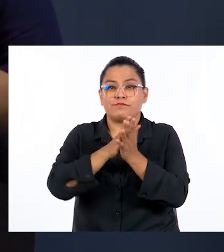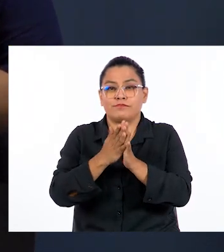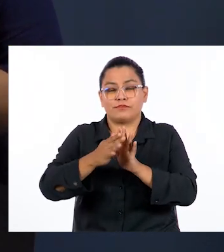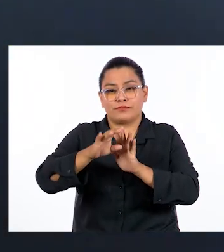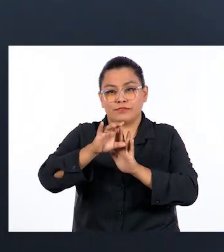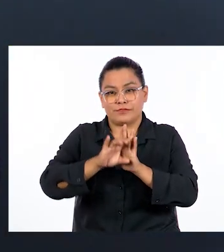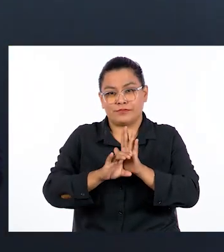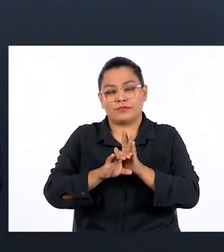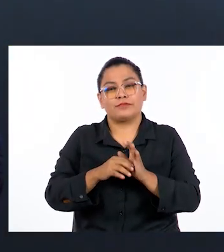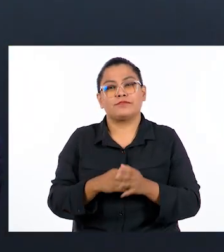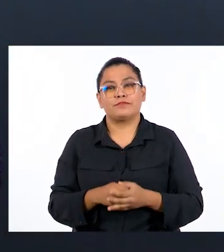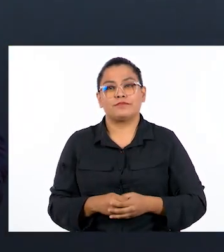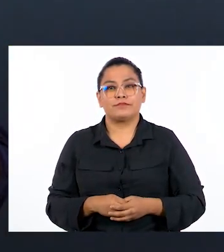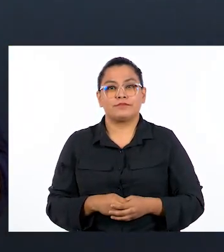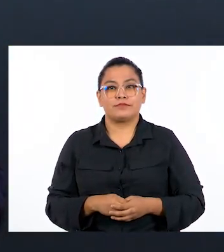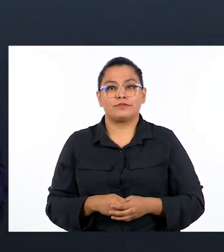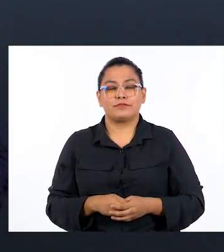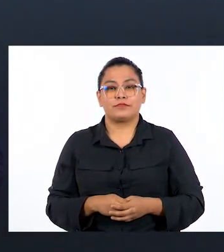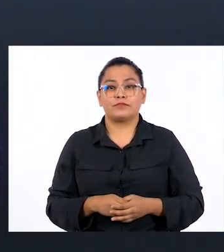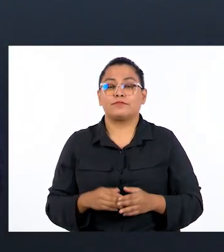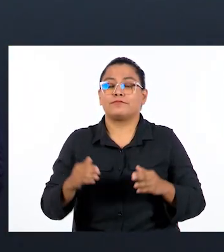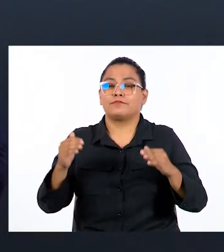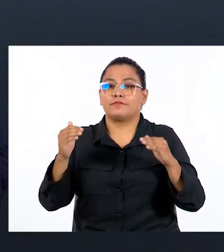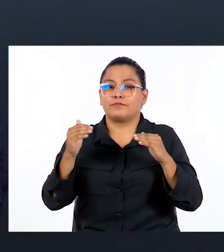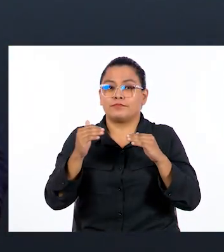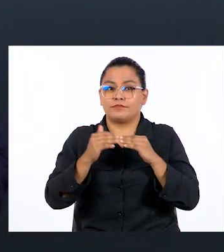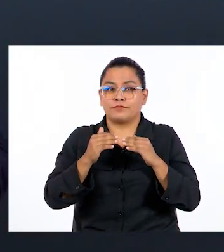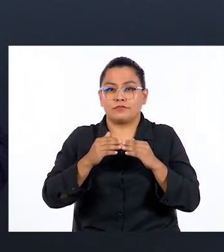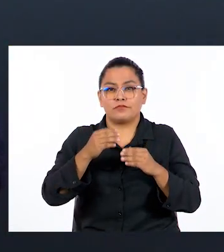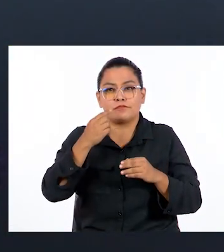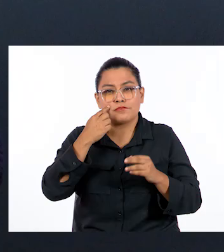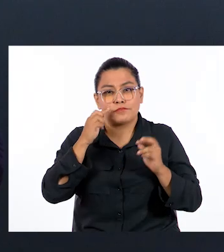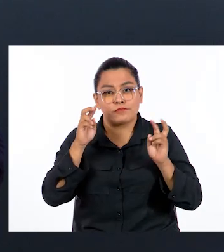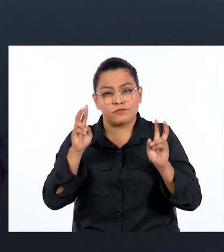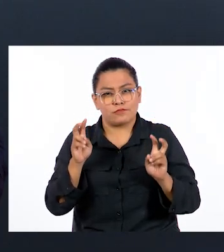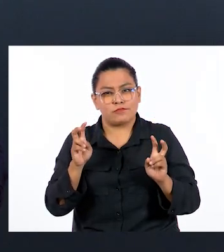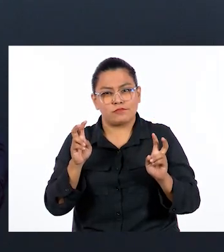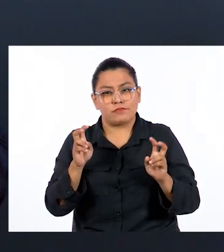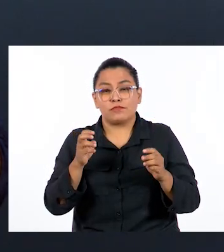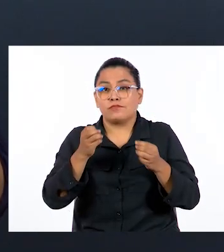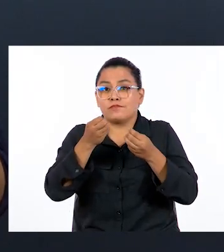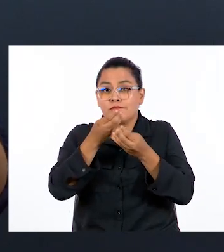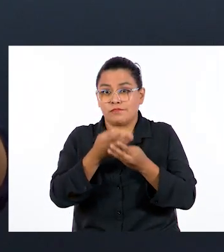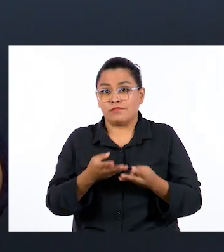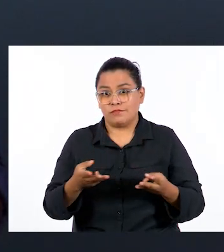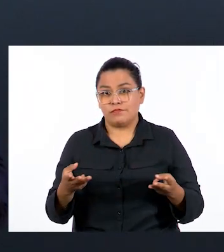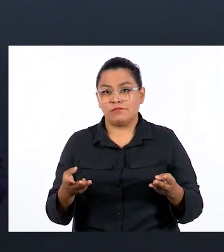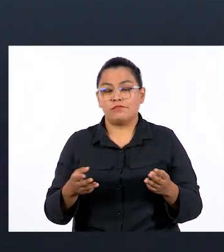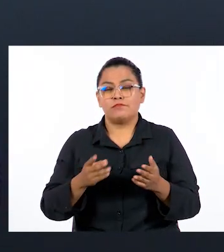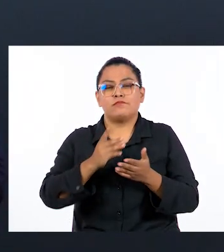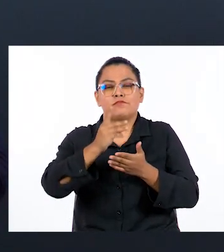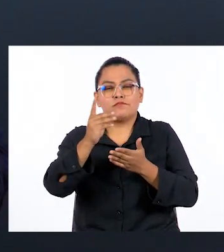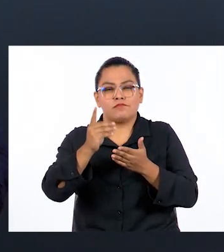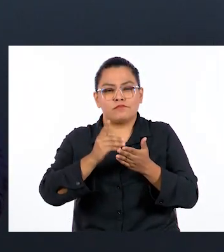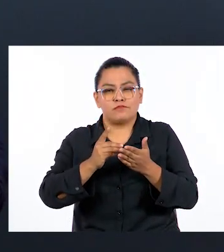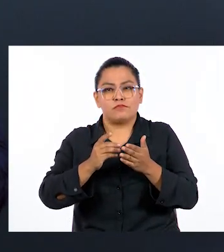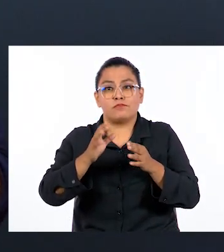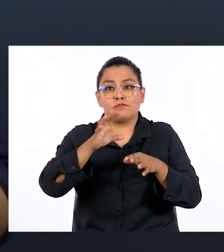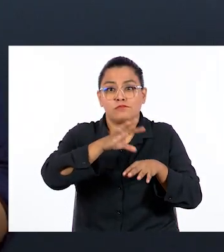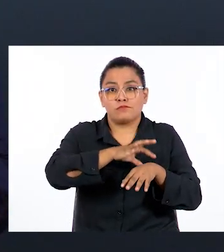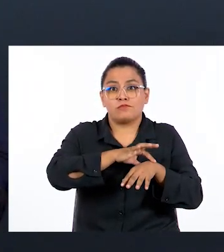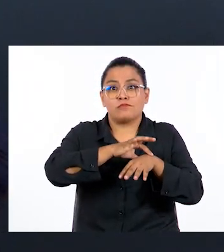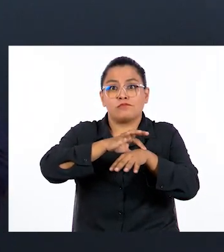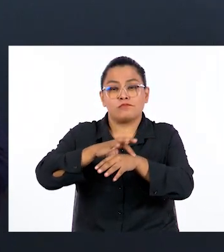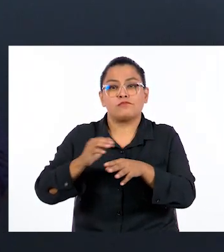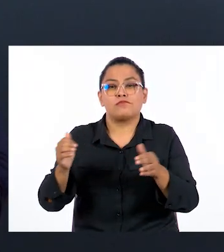curricular. Así también hablaremos sobre los materiales que se han diseñado para guiar y